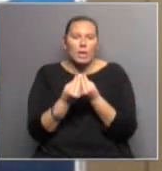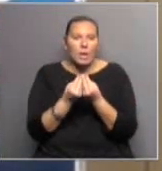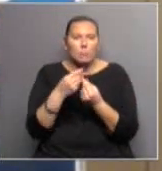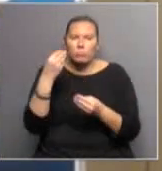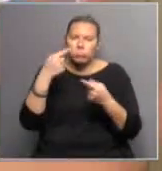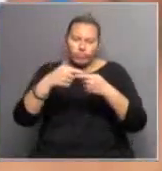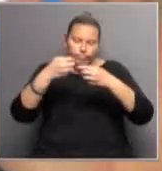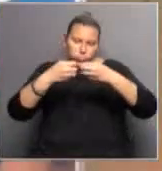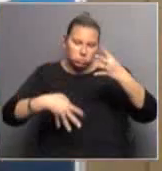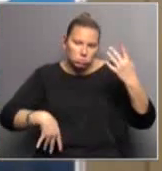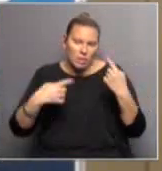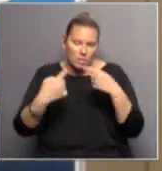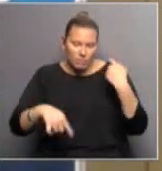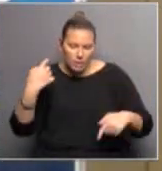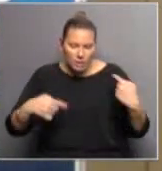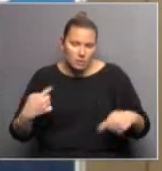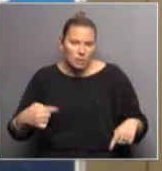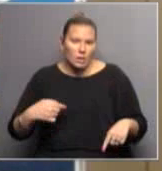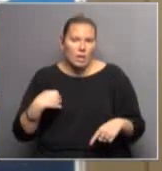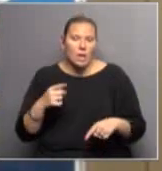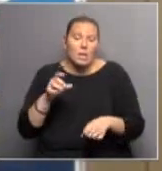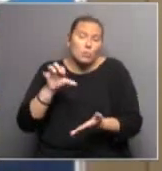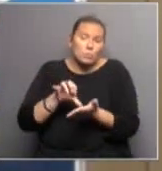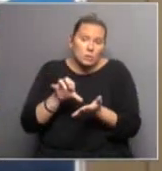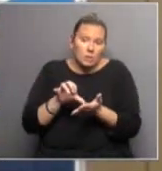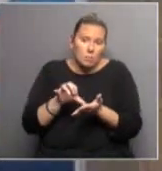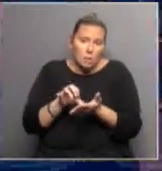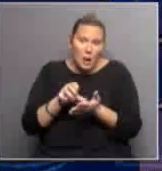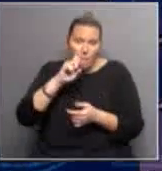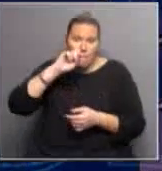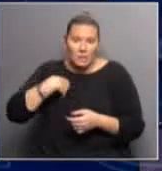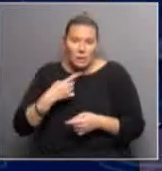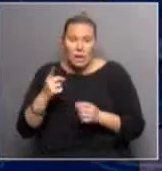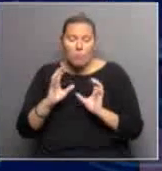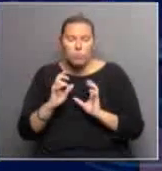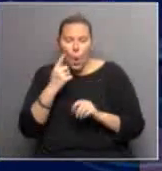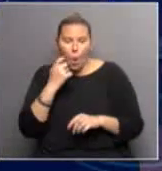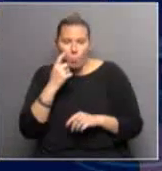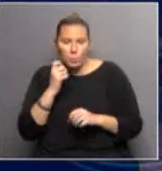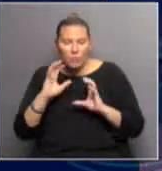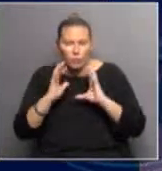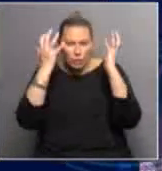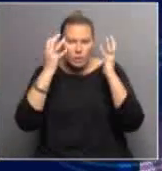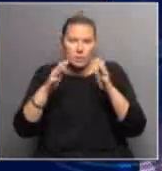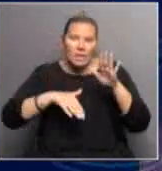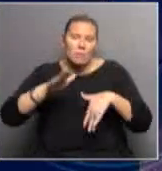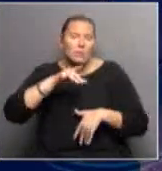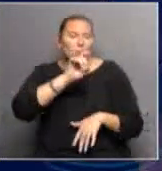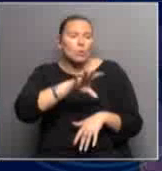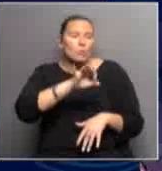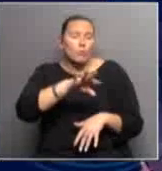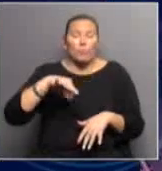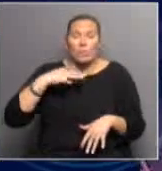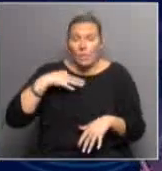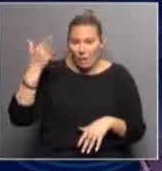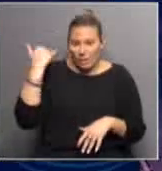por tal otra, ¿verdad? En un sistema social patriarcal, cada varón va a ejercer violencia a partir de las vivencias de cada uno de ellos. Por lo general,